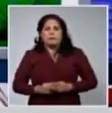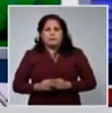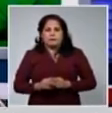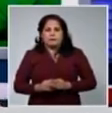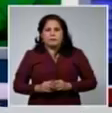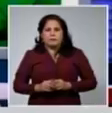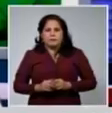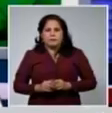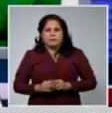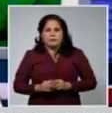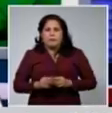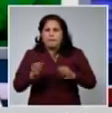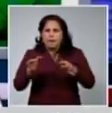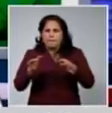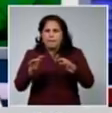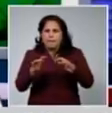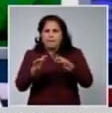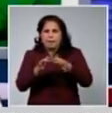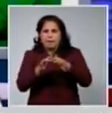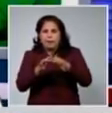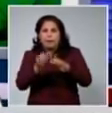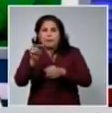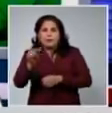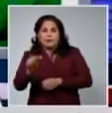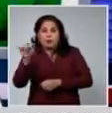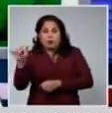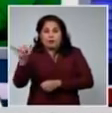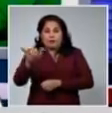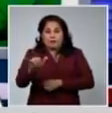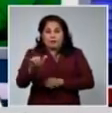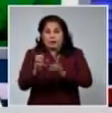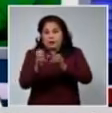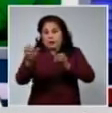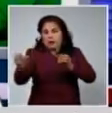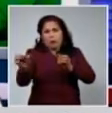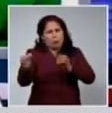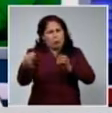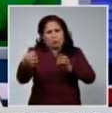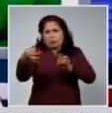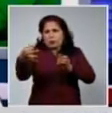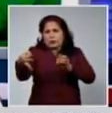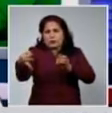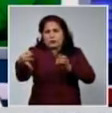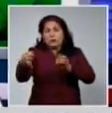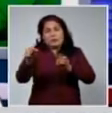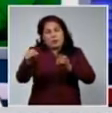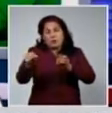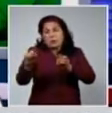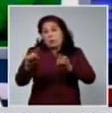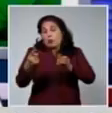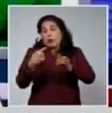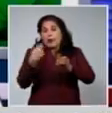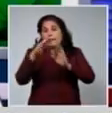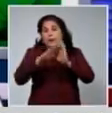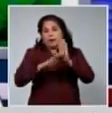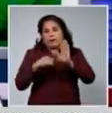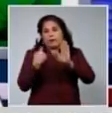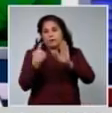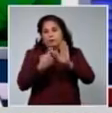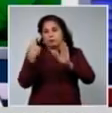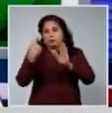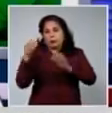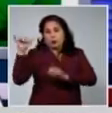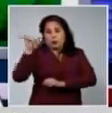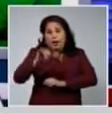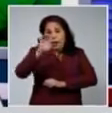el mismo detalló importado y indiscutiblemente al efecto de